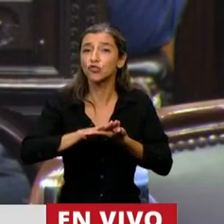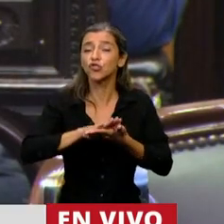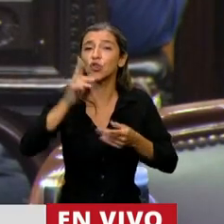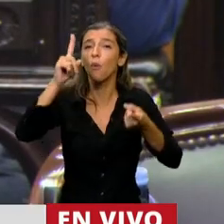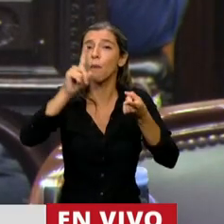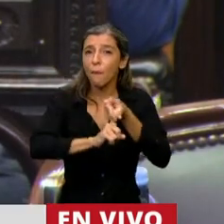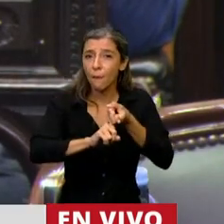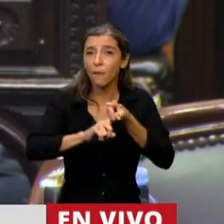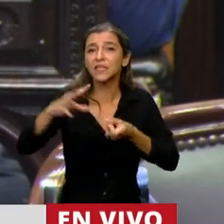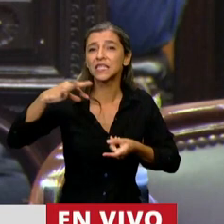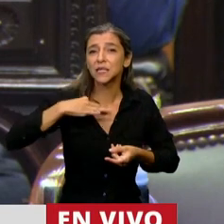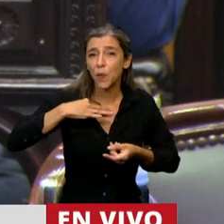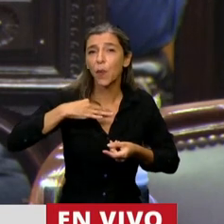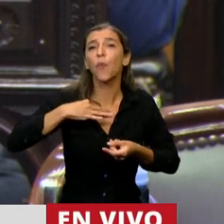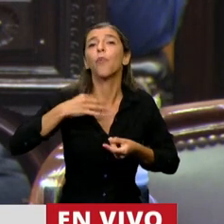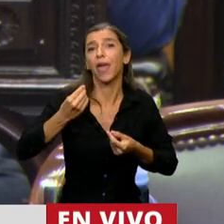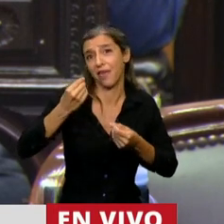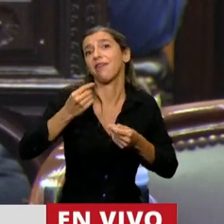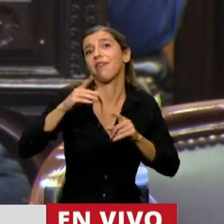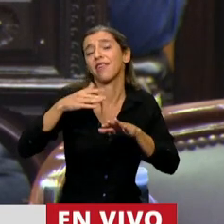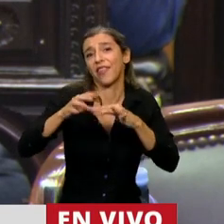civil, o sea, la ley de divorcio.